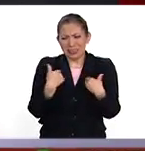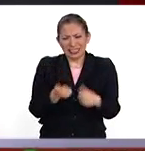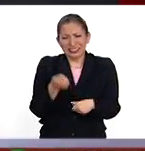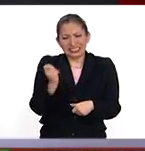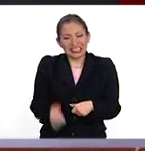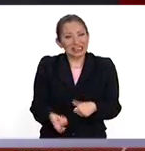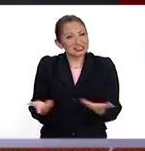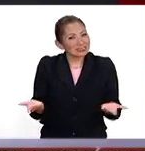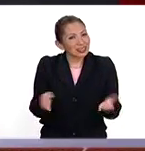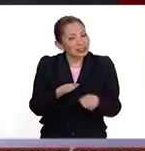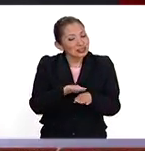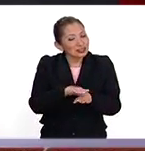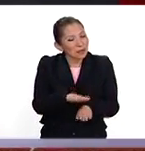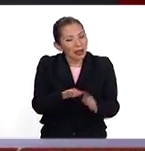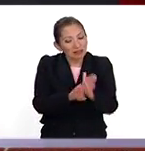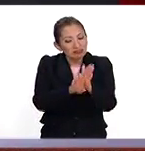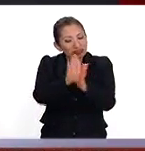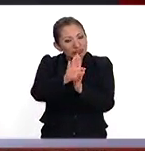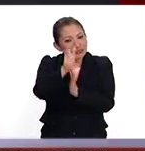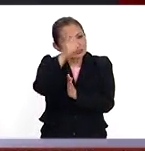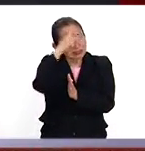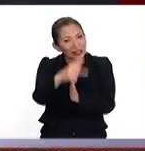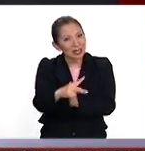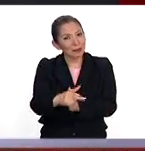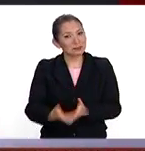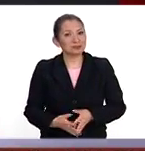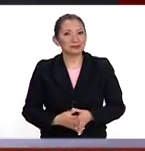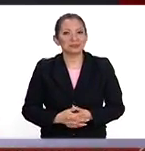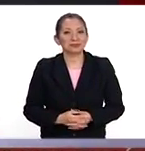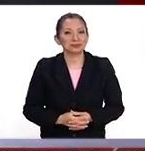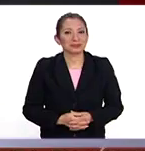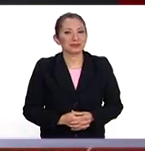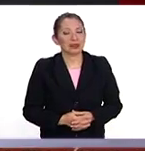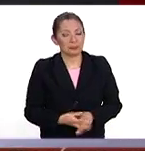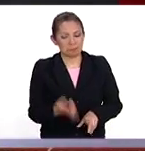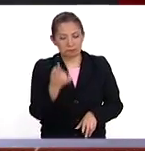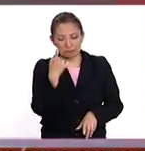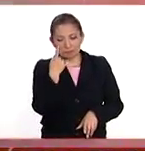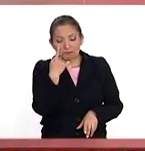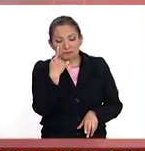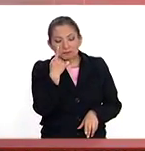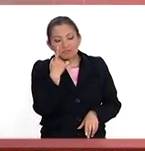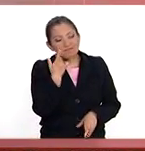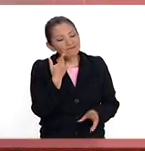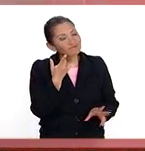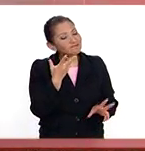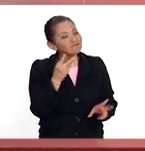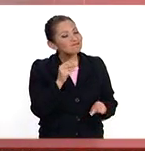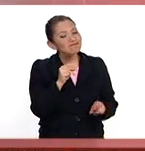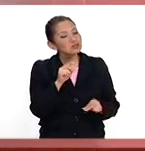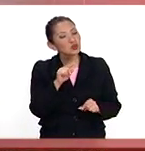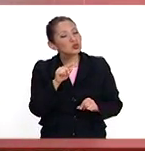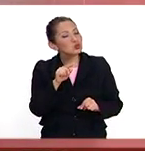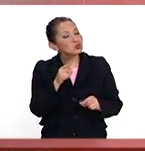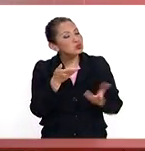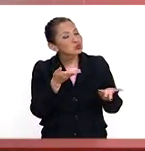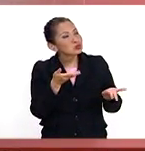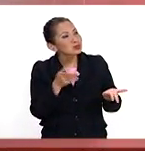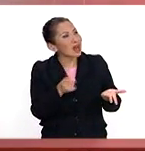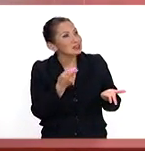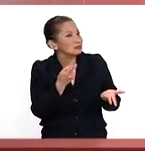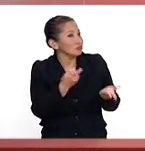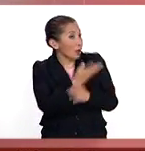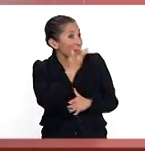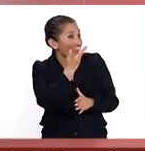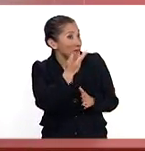entenderla en cuanto al crecimiento económico del país? Mira, no es algo